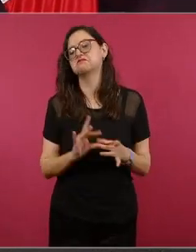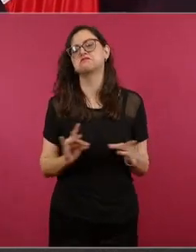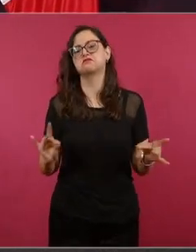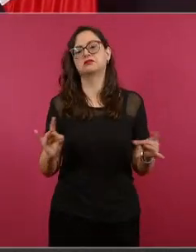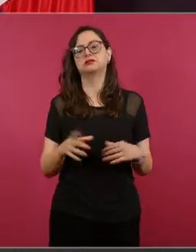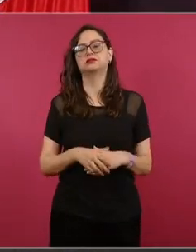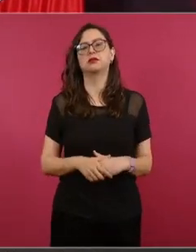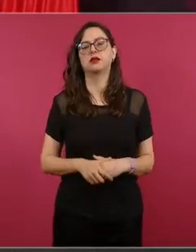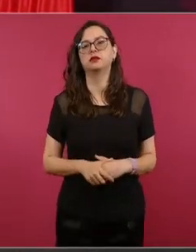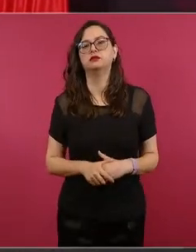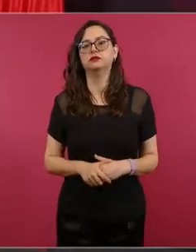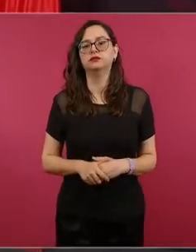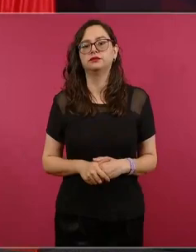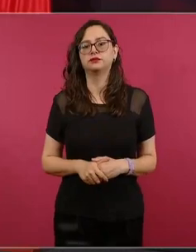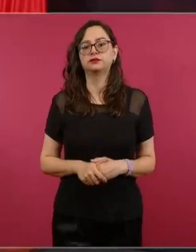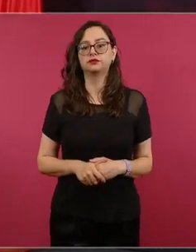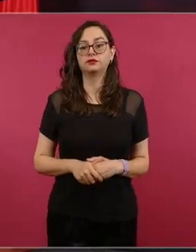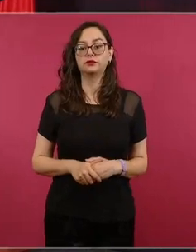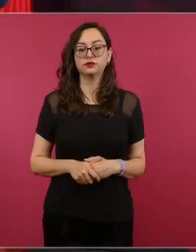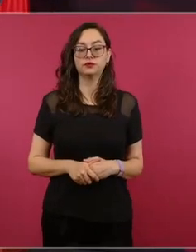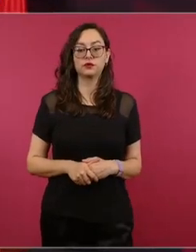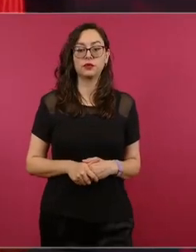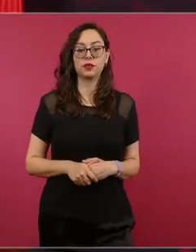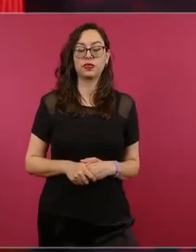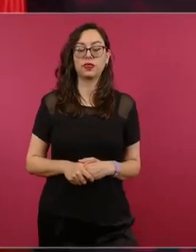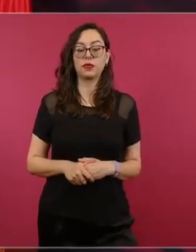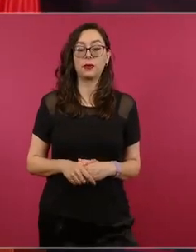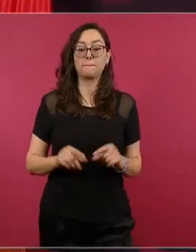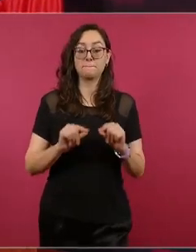Desde que llegaron los neoliberales corruptos,